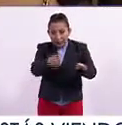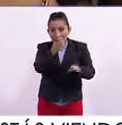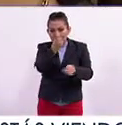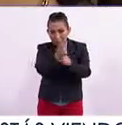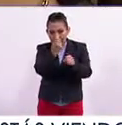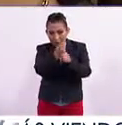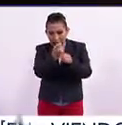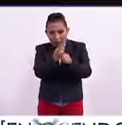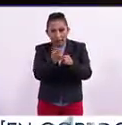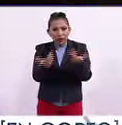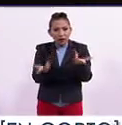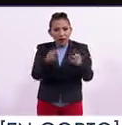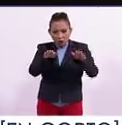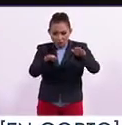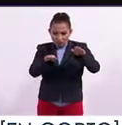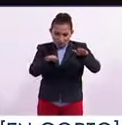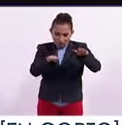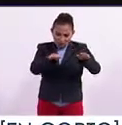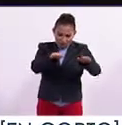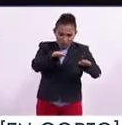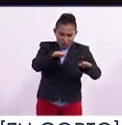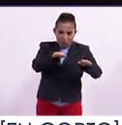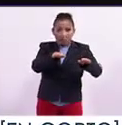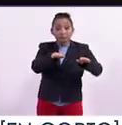enderezaron esto y